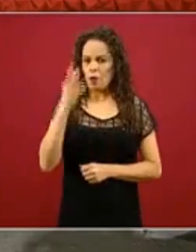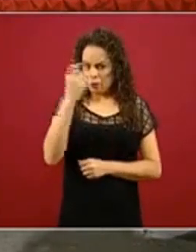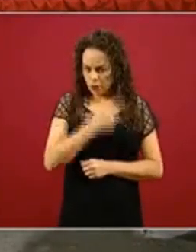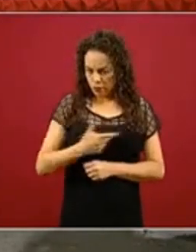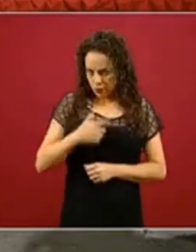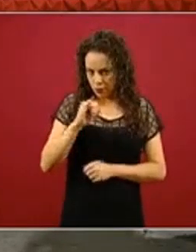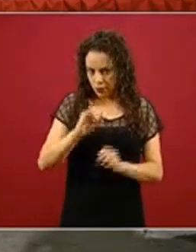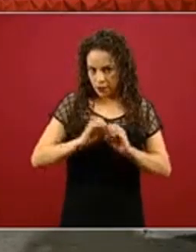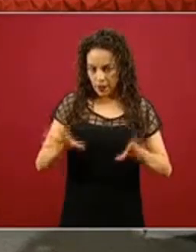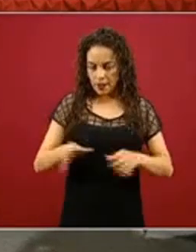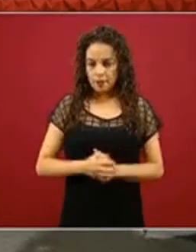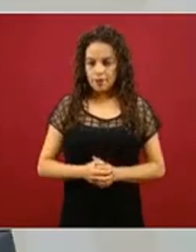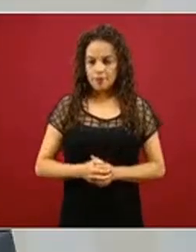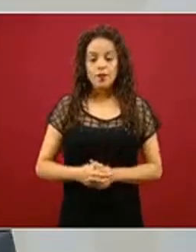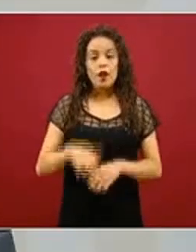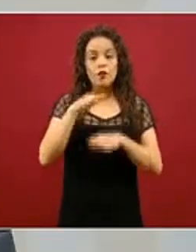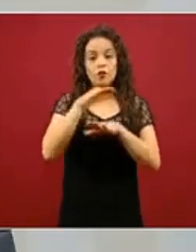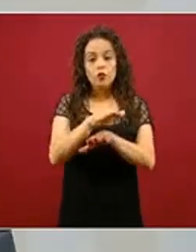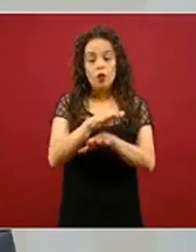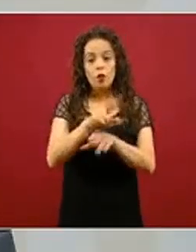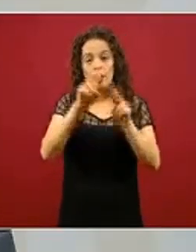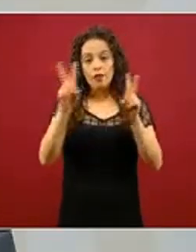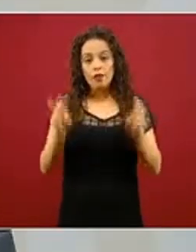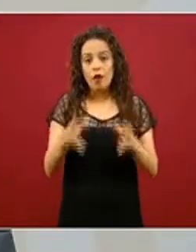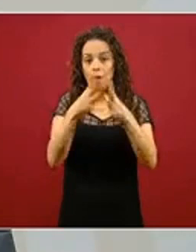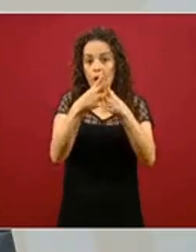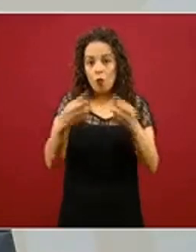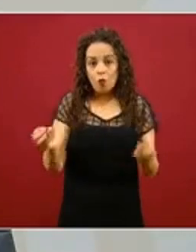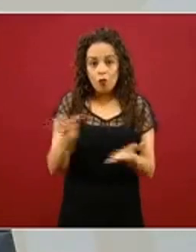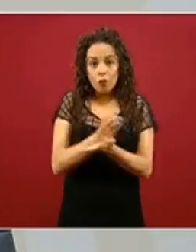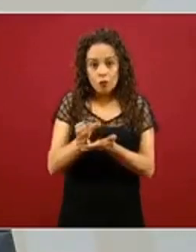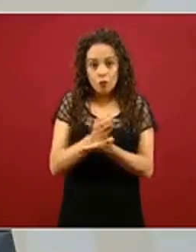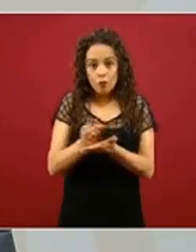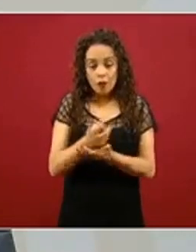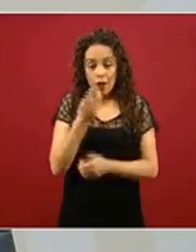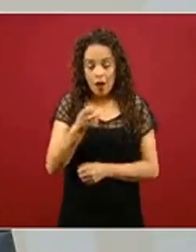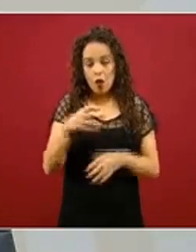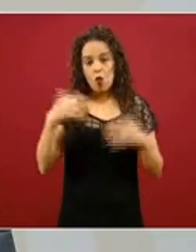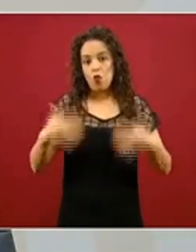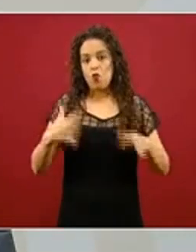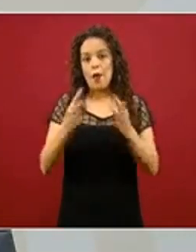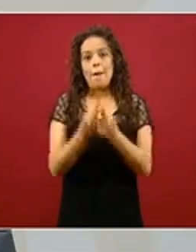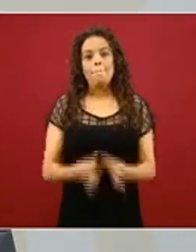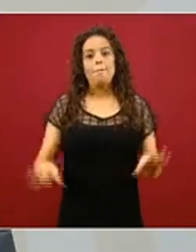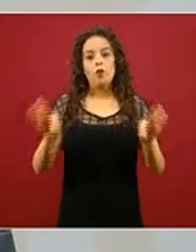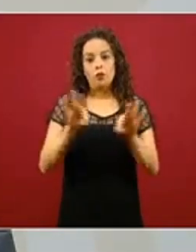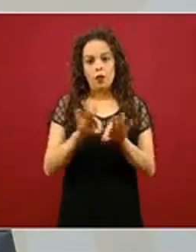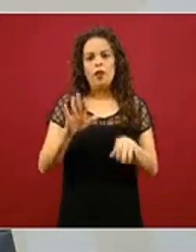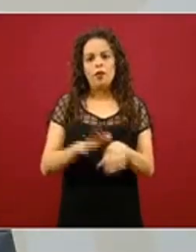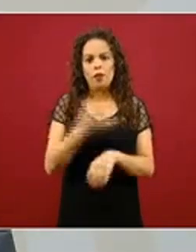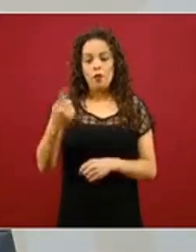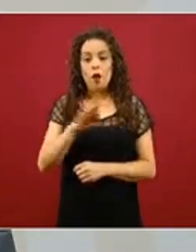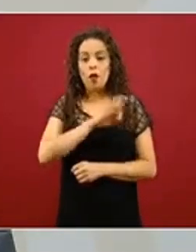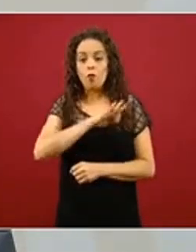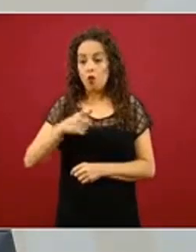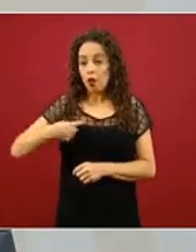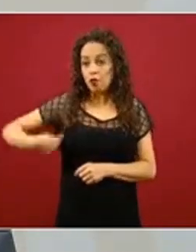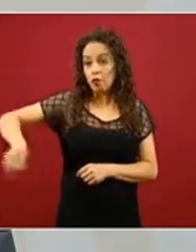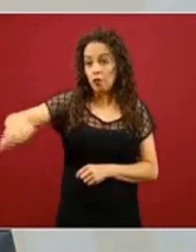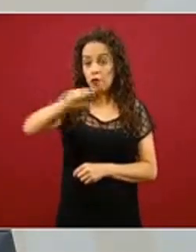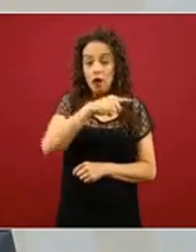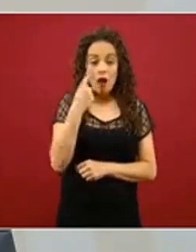Sobre la recuperación es un fenómeno muy importante porque nos hace ver que la gran